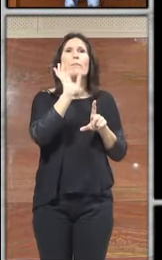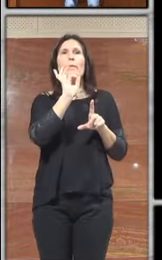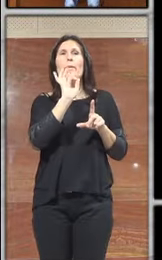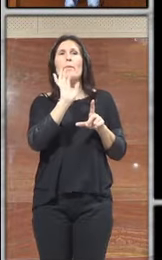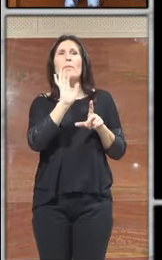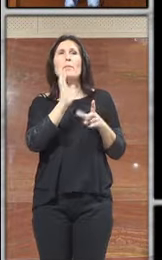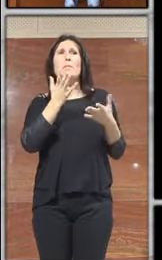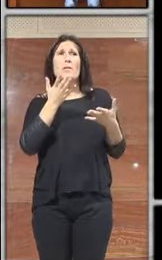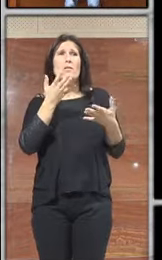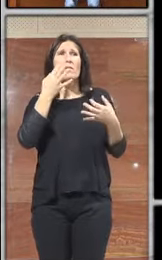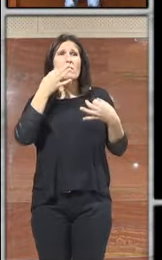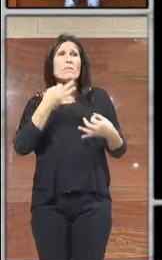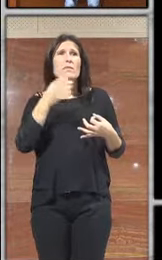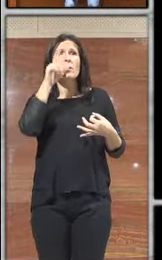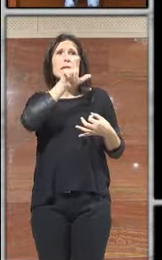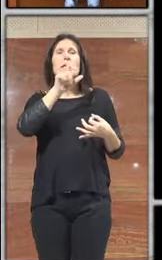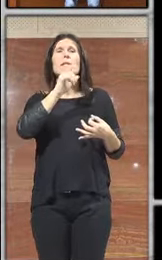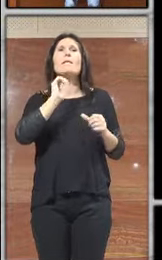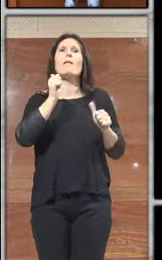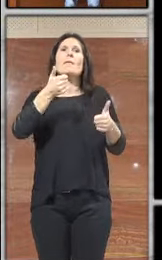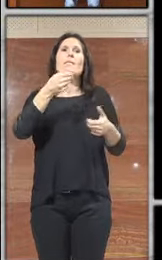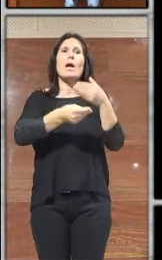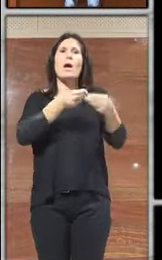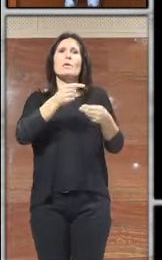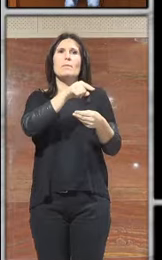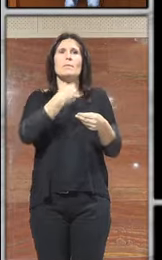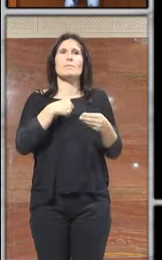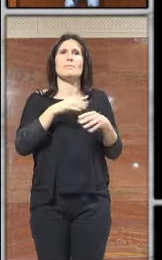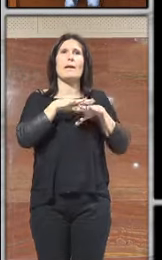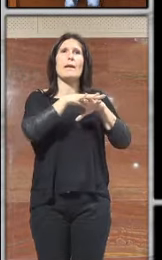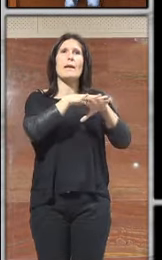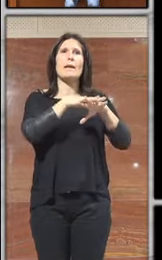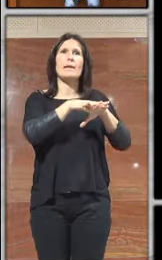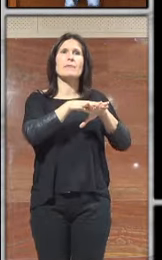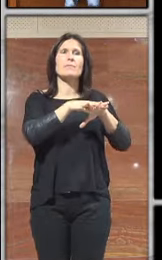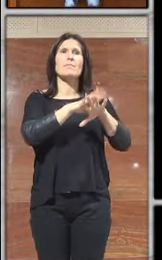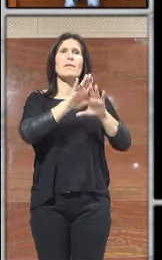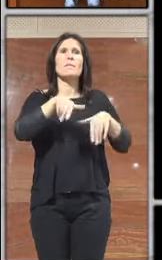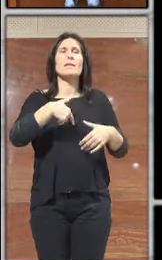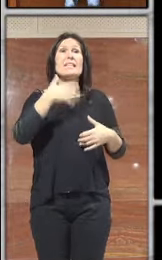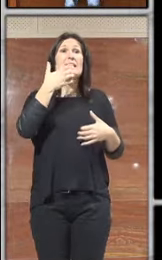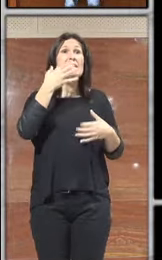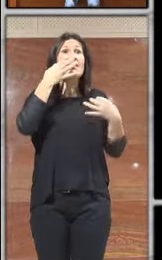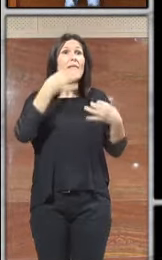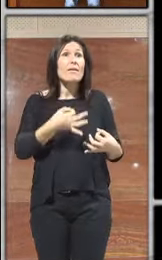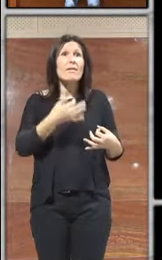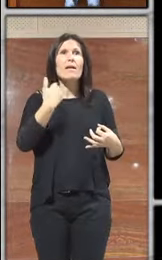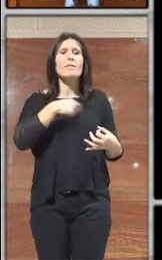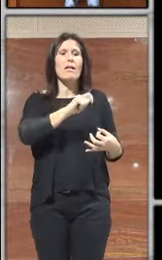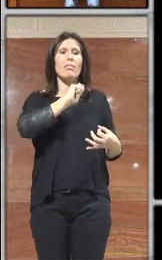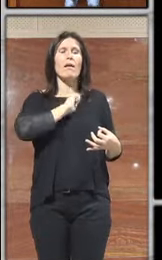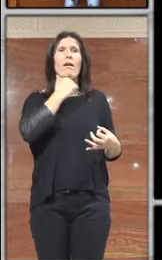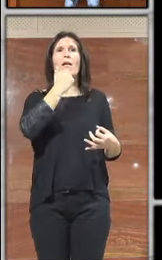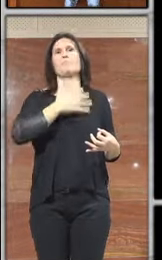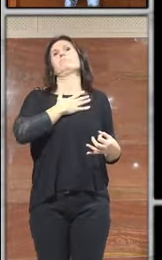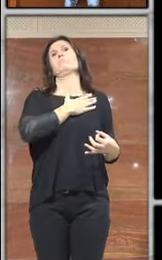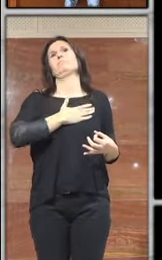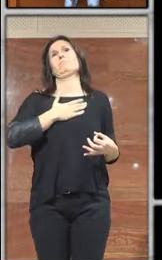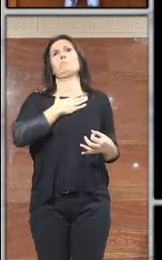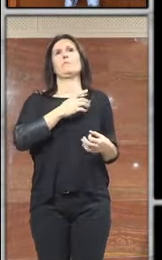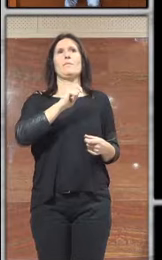pero la gente empieza a utilizar la red cuando de verdad encuentra cosas que le satisfacen y le